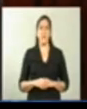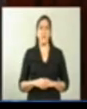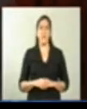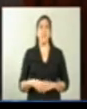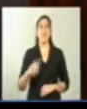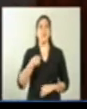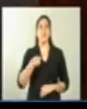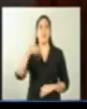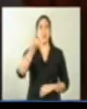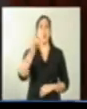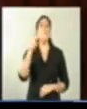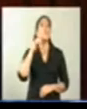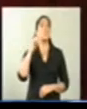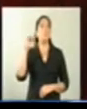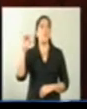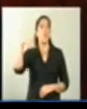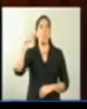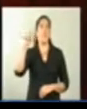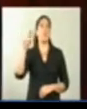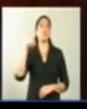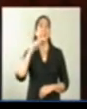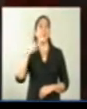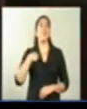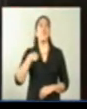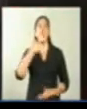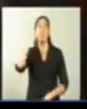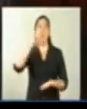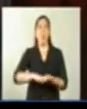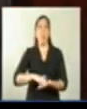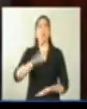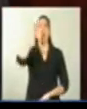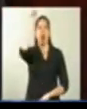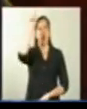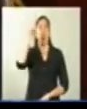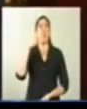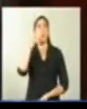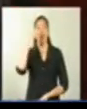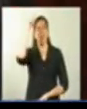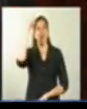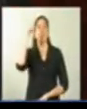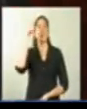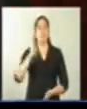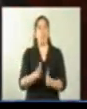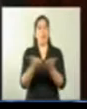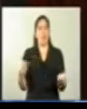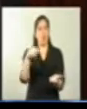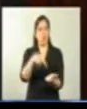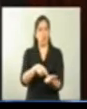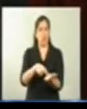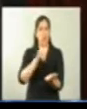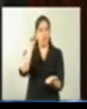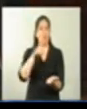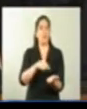Yo, Mauricio Macri, juro por Dios nuestro Señor y estos santos evangelios